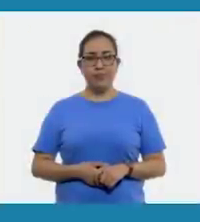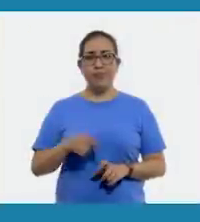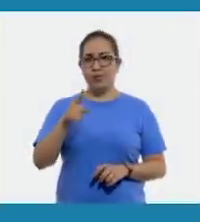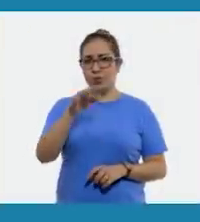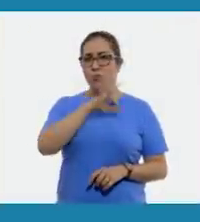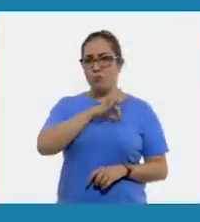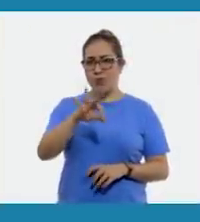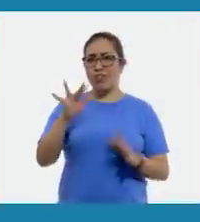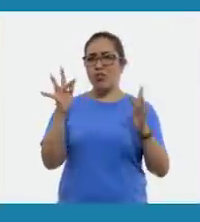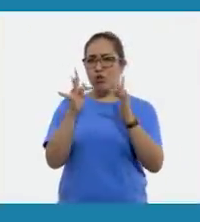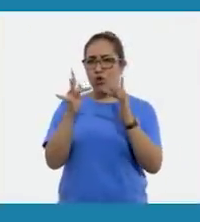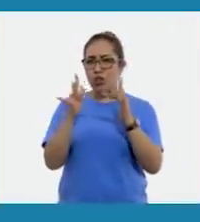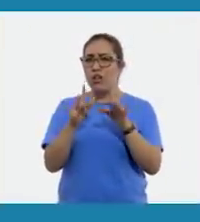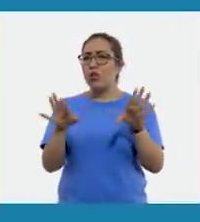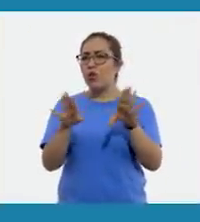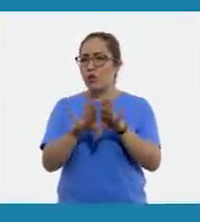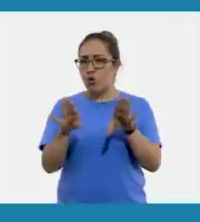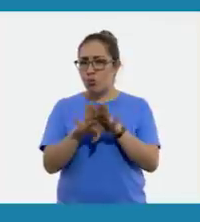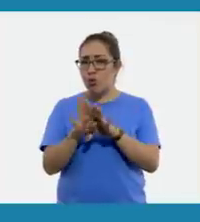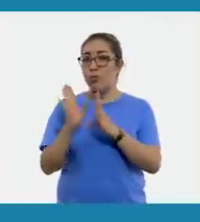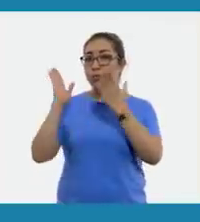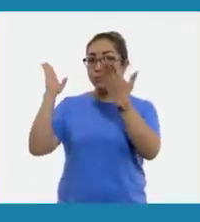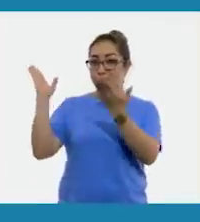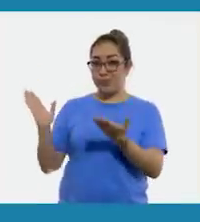Puedes contactarnos por